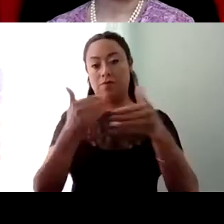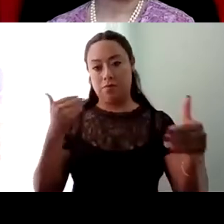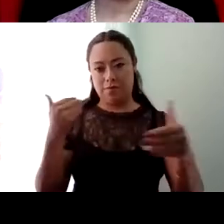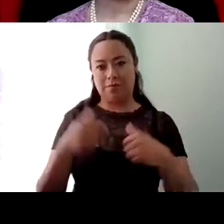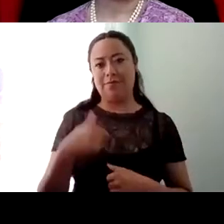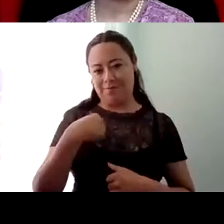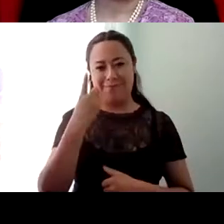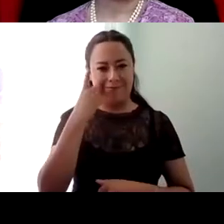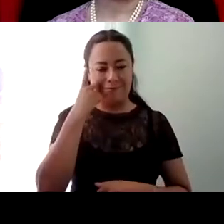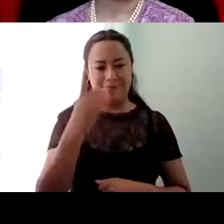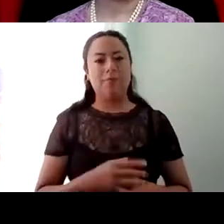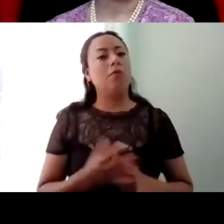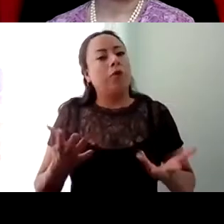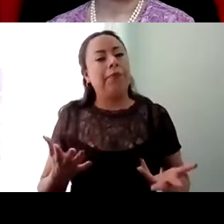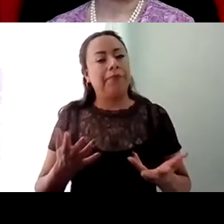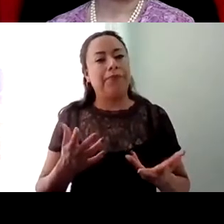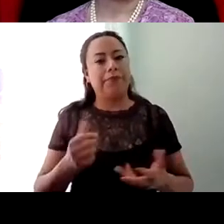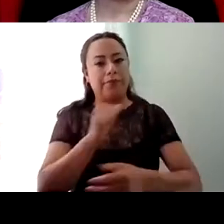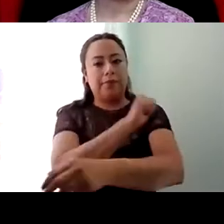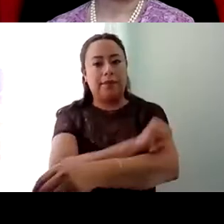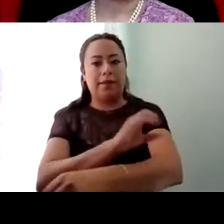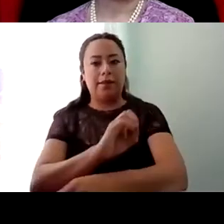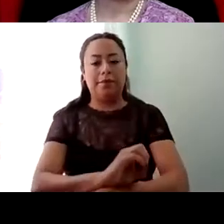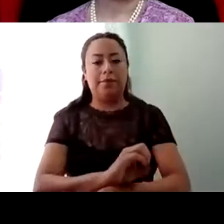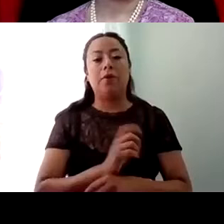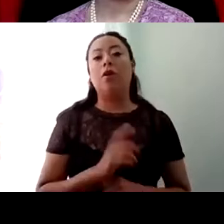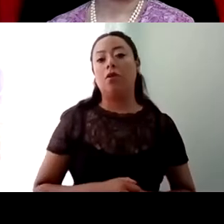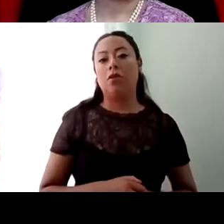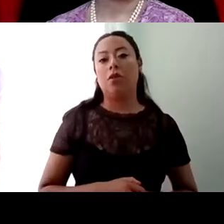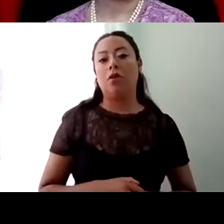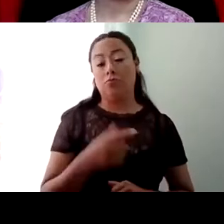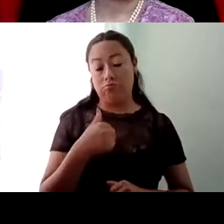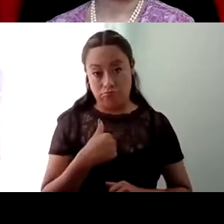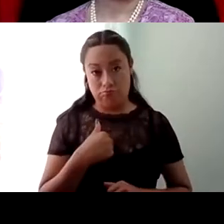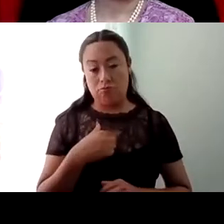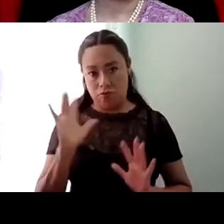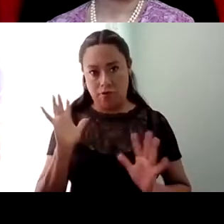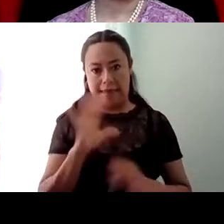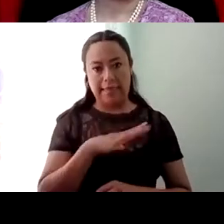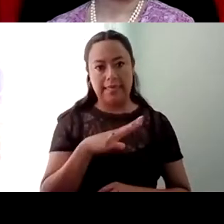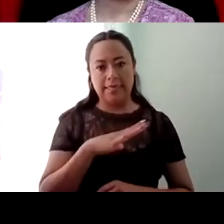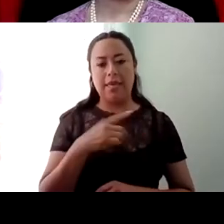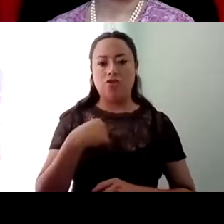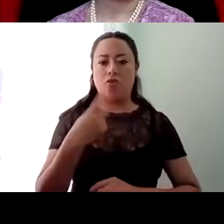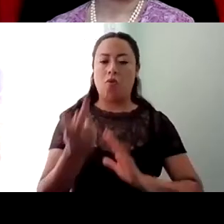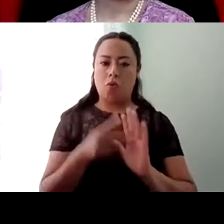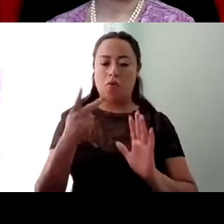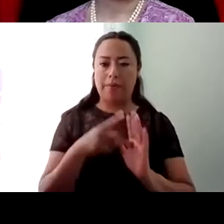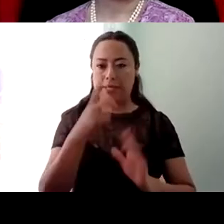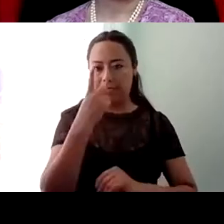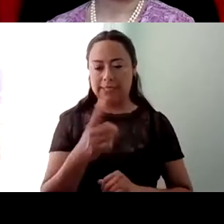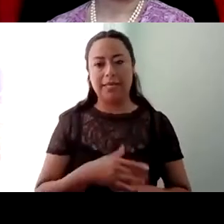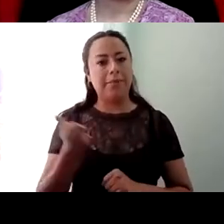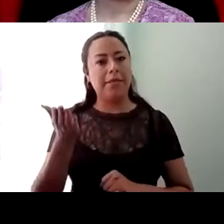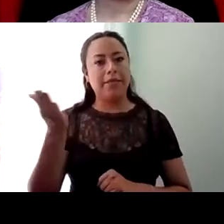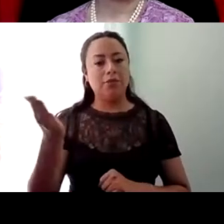legisladora de Álvaro Obregón había tenido y había insistido mucho haciendo exhortos y peticiones a la